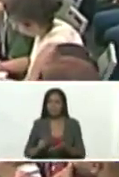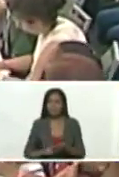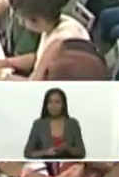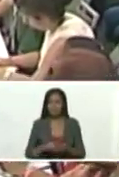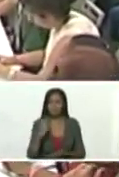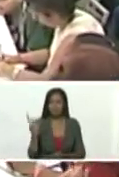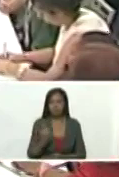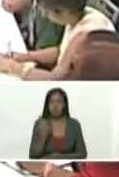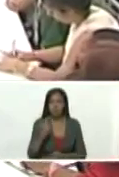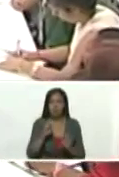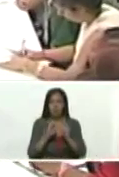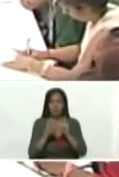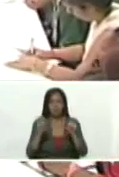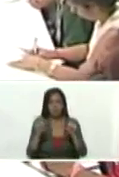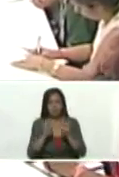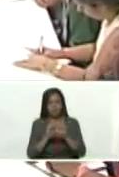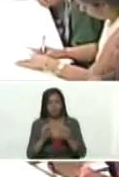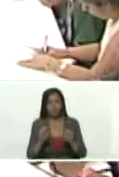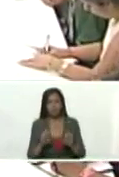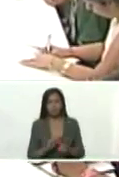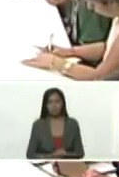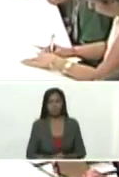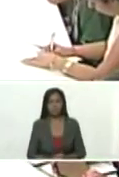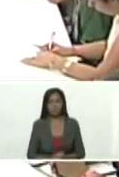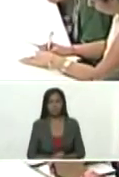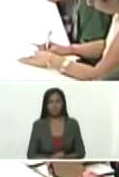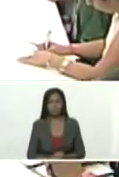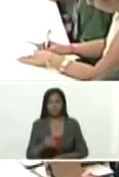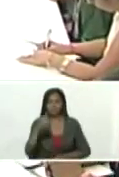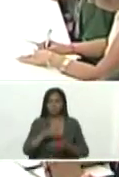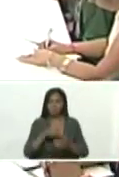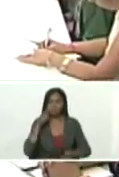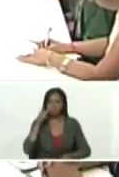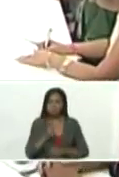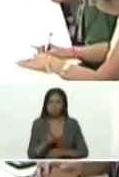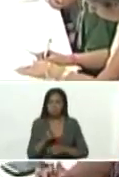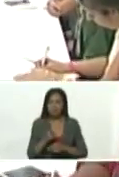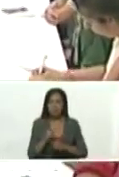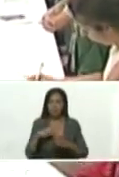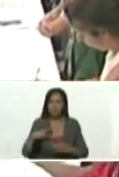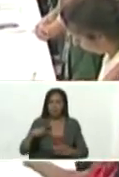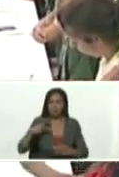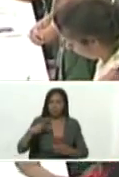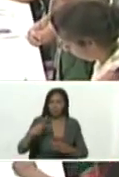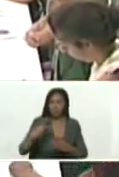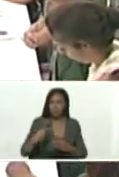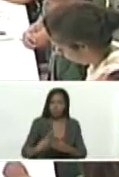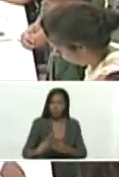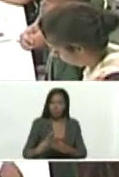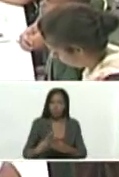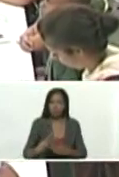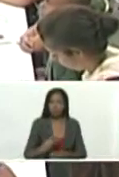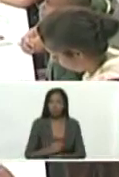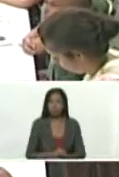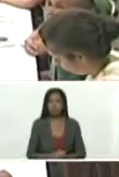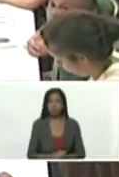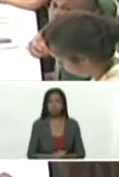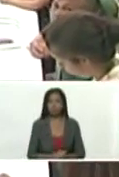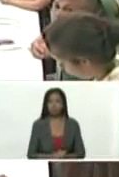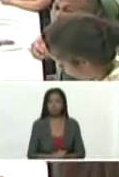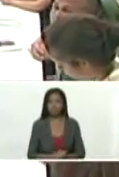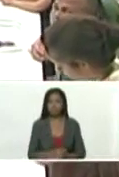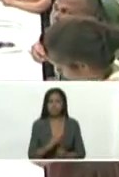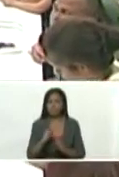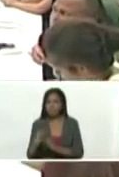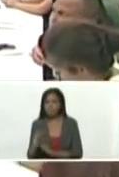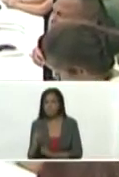Solo la educación impone obligaciones a la voluntad. Estas